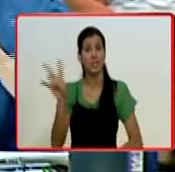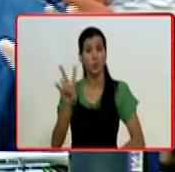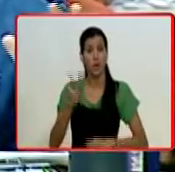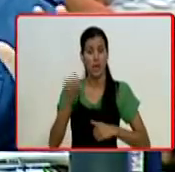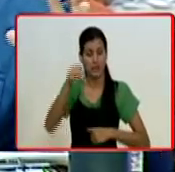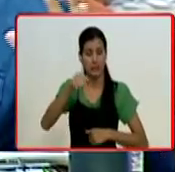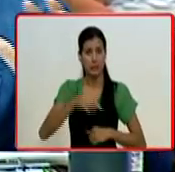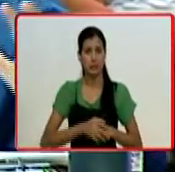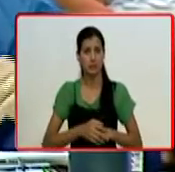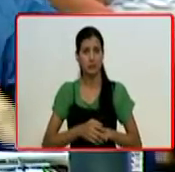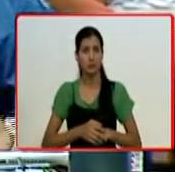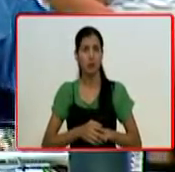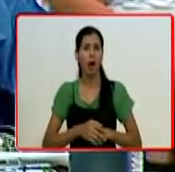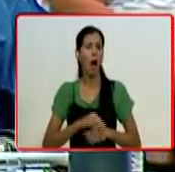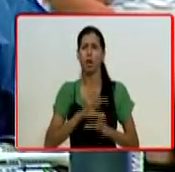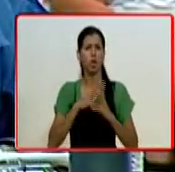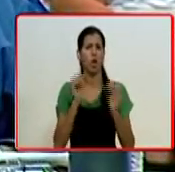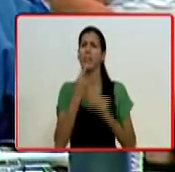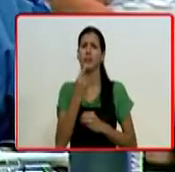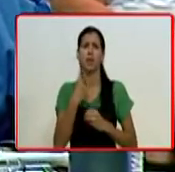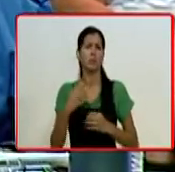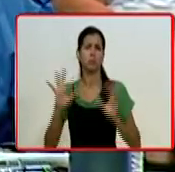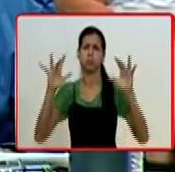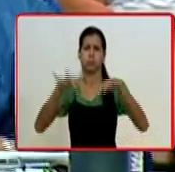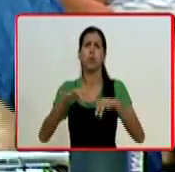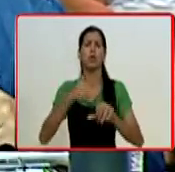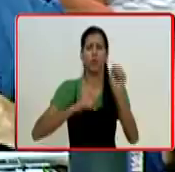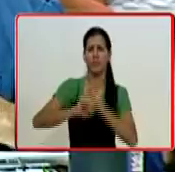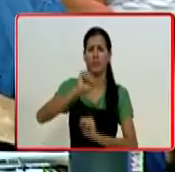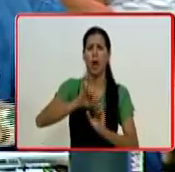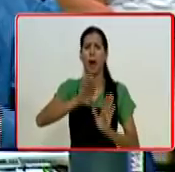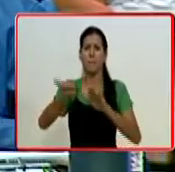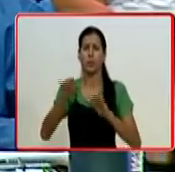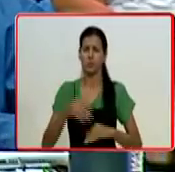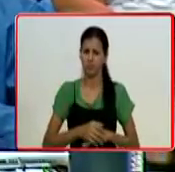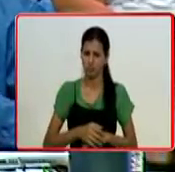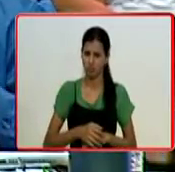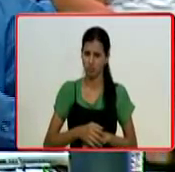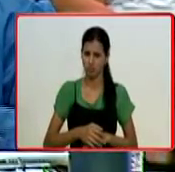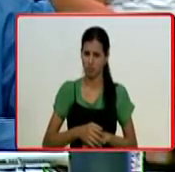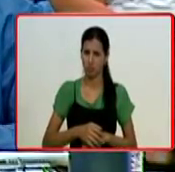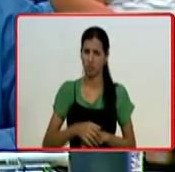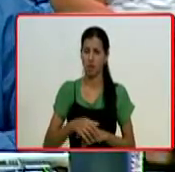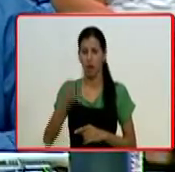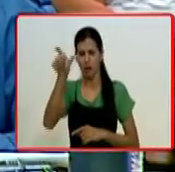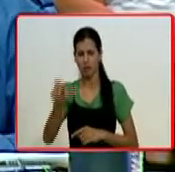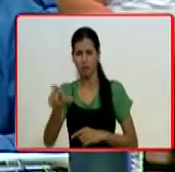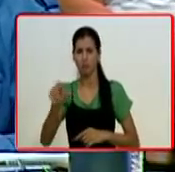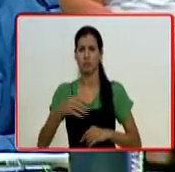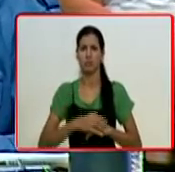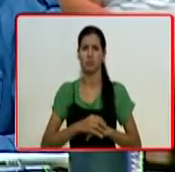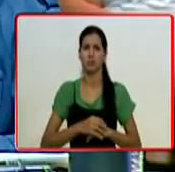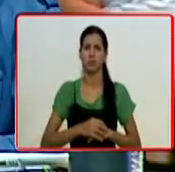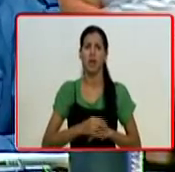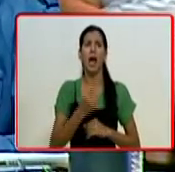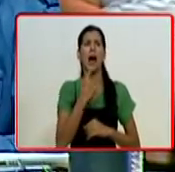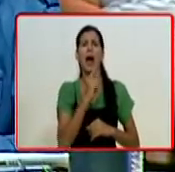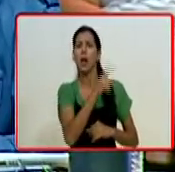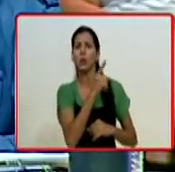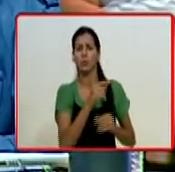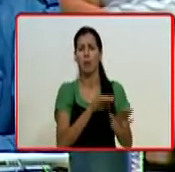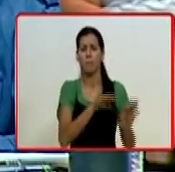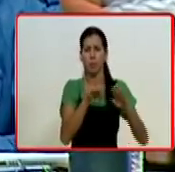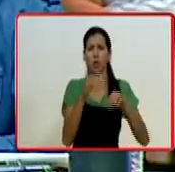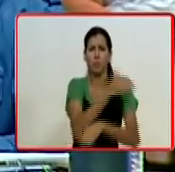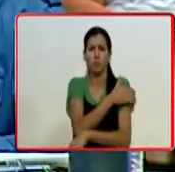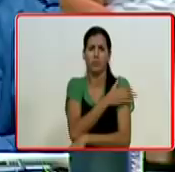Y salen todos a defender que Maduro, dice Wall Street Journal, Maduro